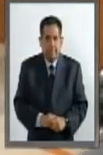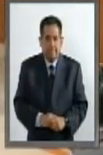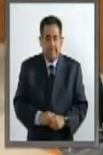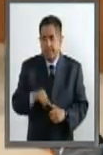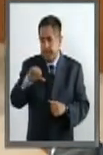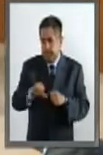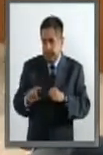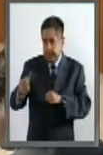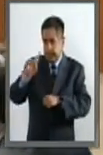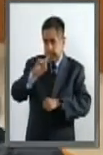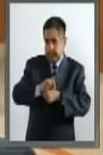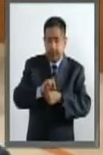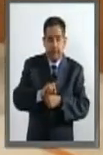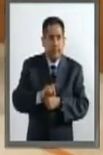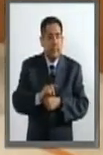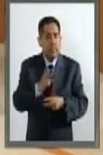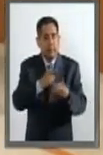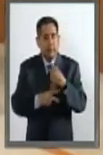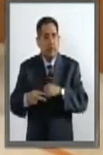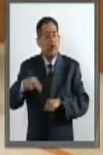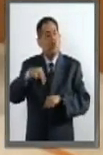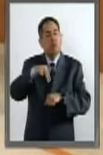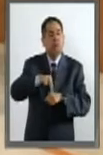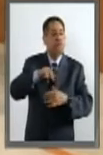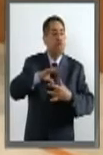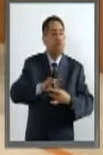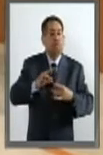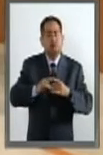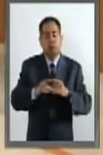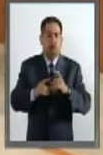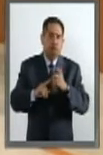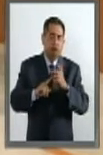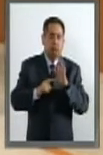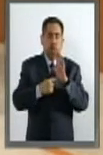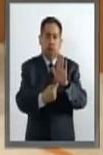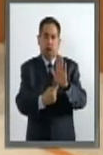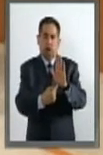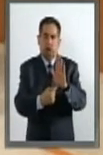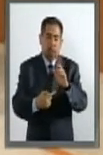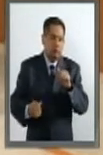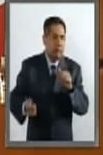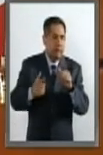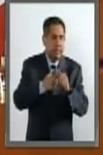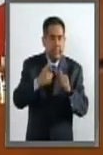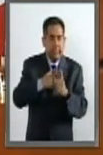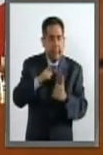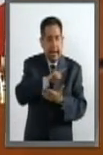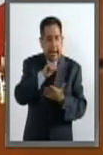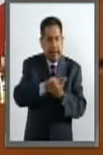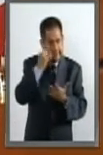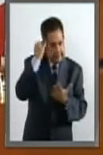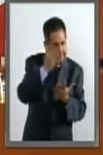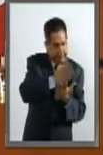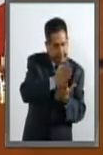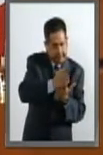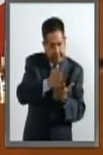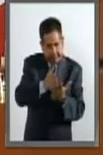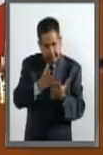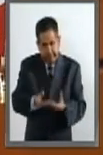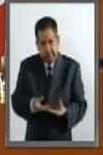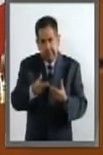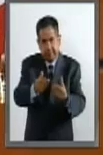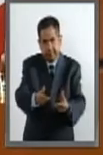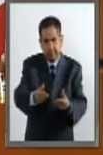de hoy vengo a esta tribuna a presentar un primer paquete de iniciativas que buscan